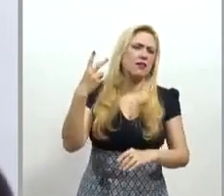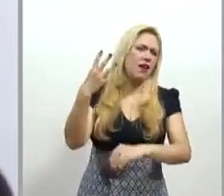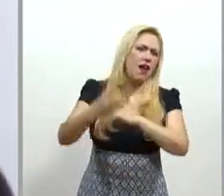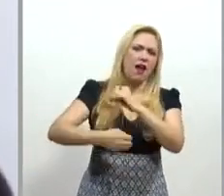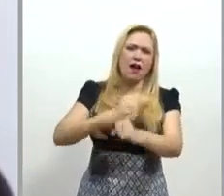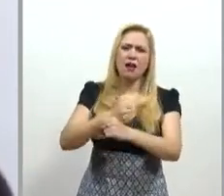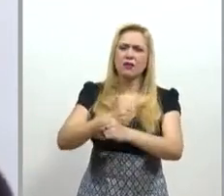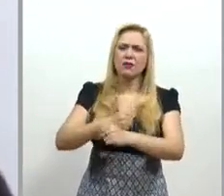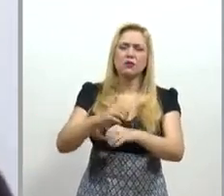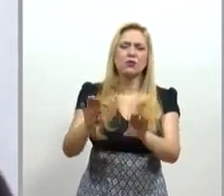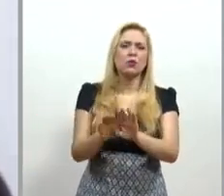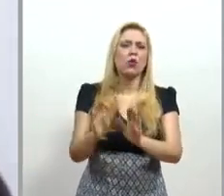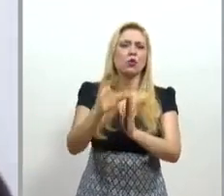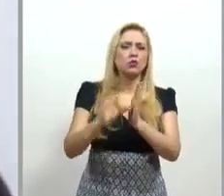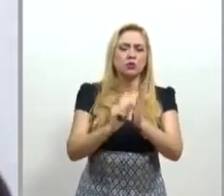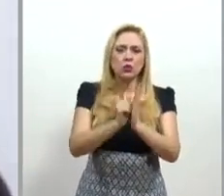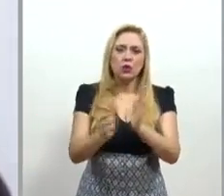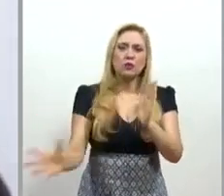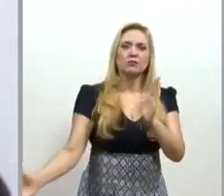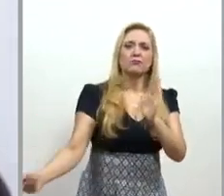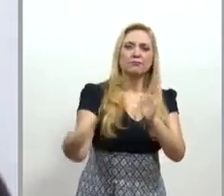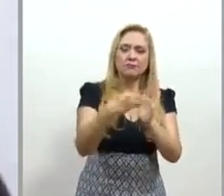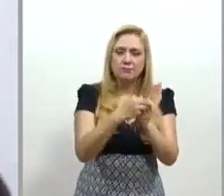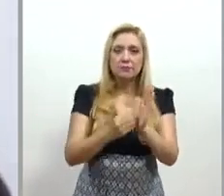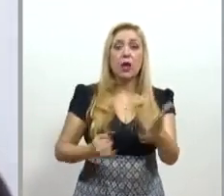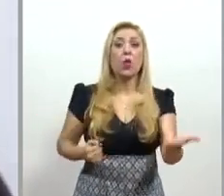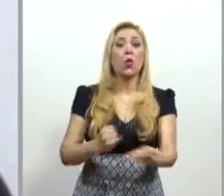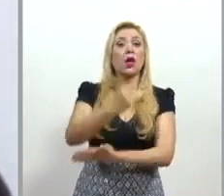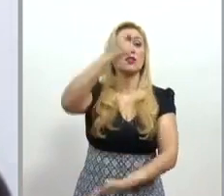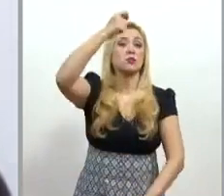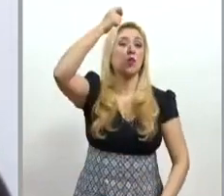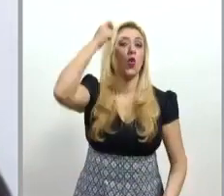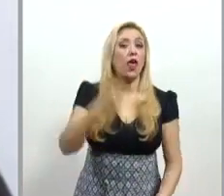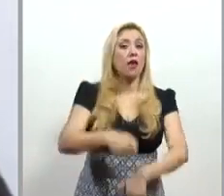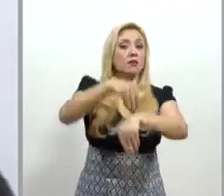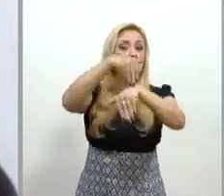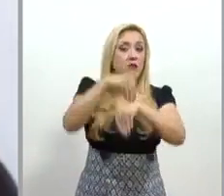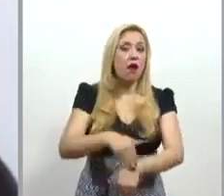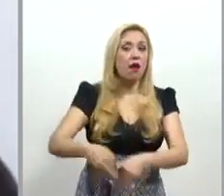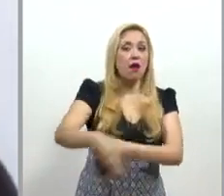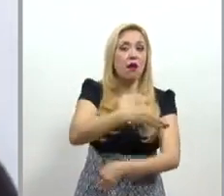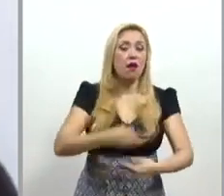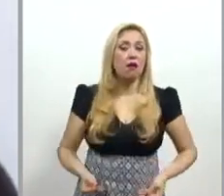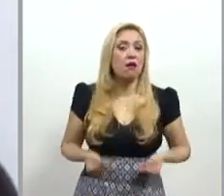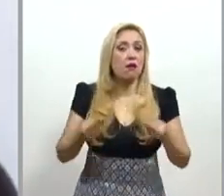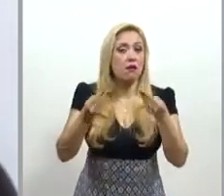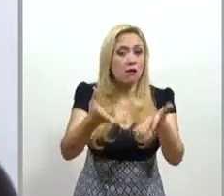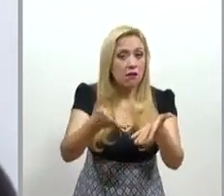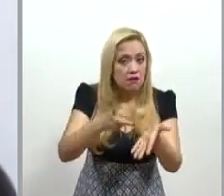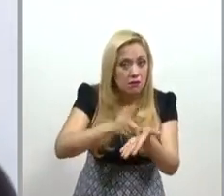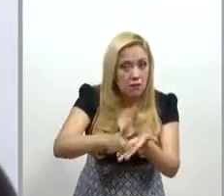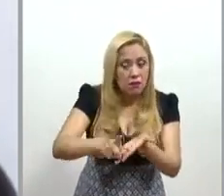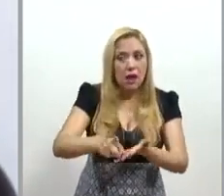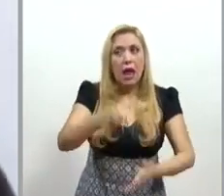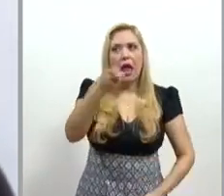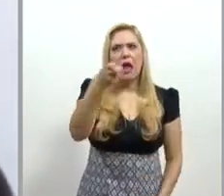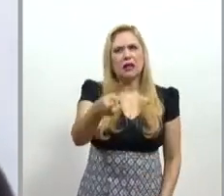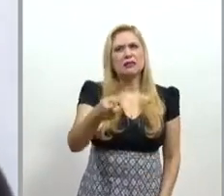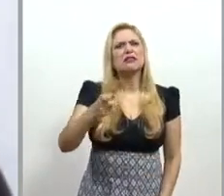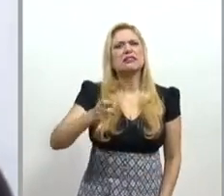permeando las constituciones y la jurisprudencia en el mundo y en América Latina. Una de esas concepciones es la